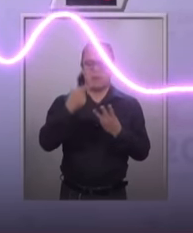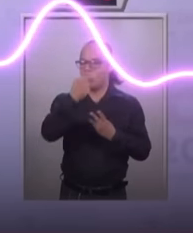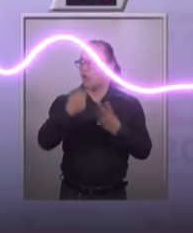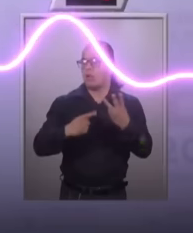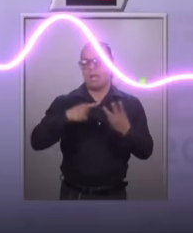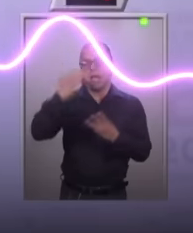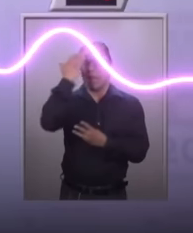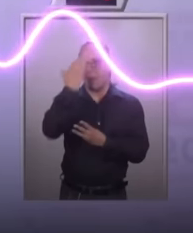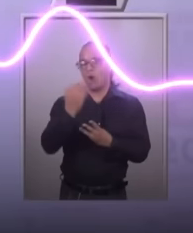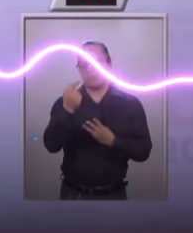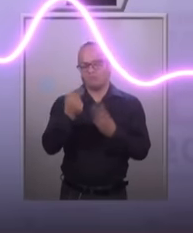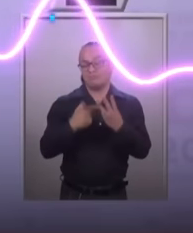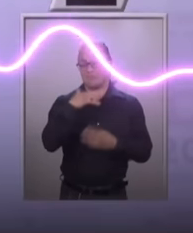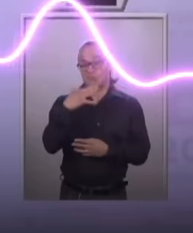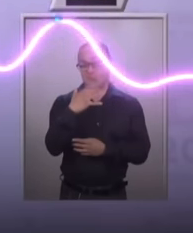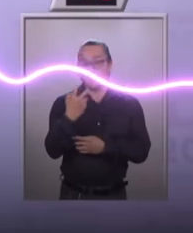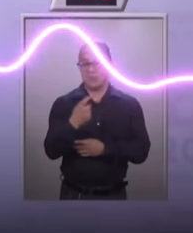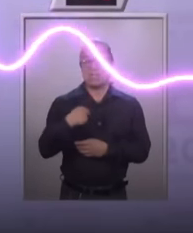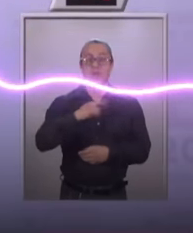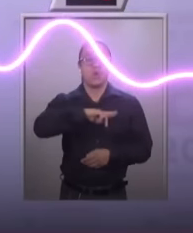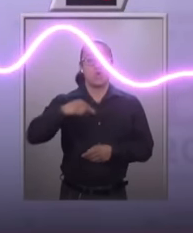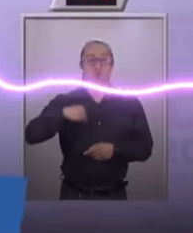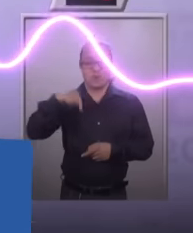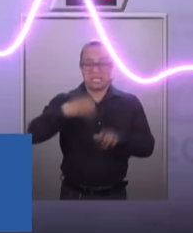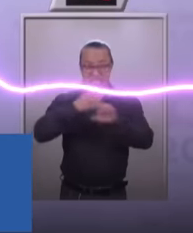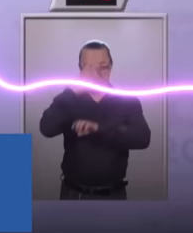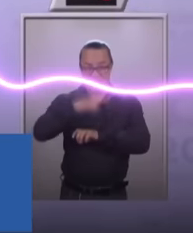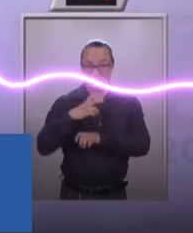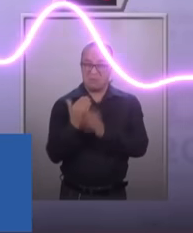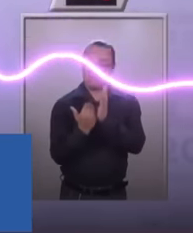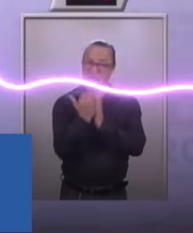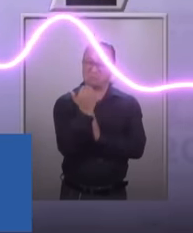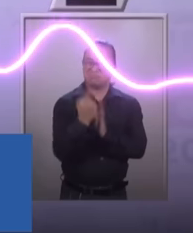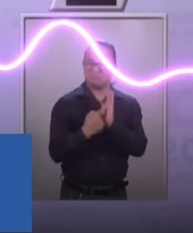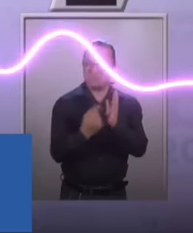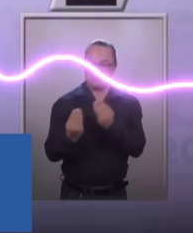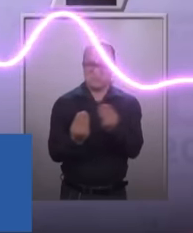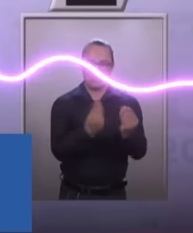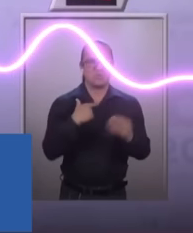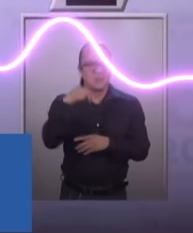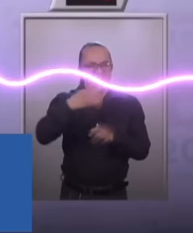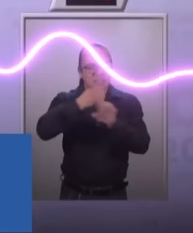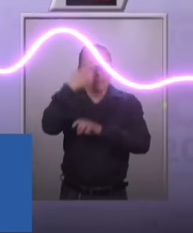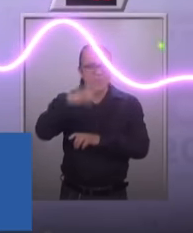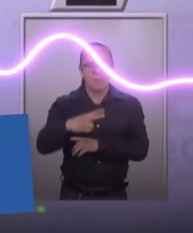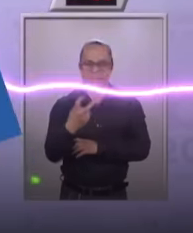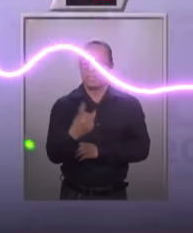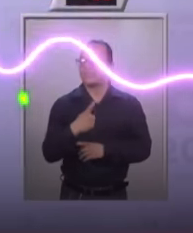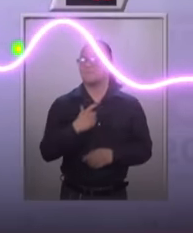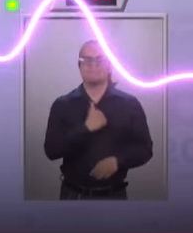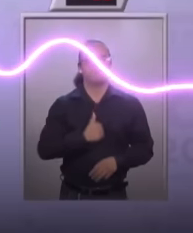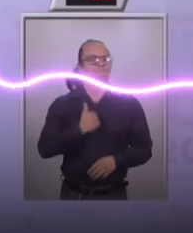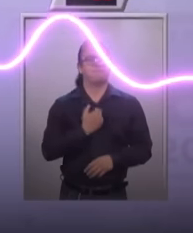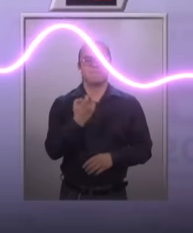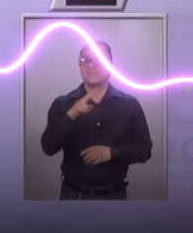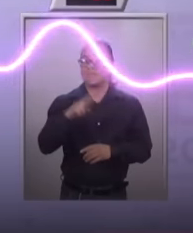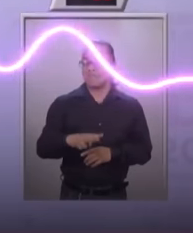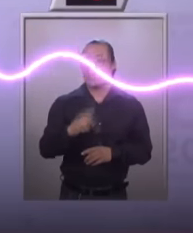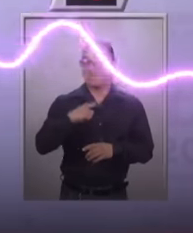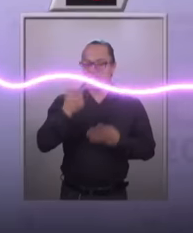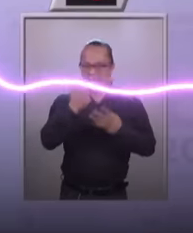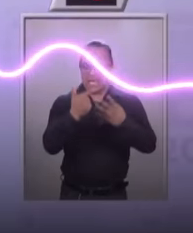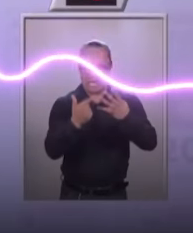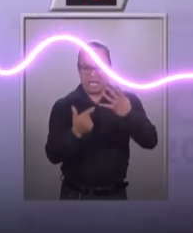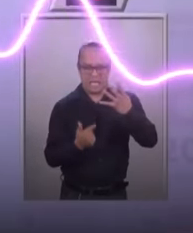corrupción. Somos el primer lugar en Estado de México en la percepción de la ciudadanía de que hay mucha corrupción y lamentablemente somos el último en